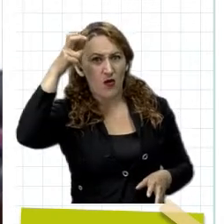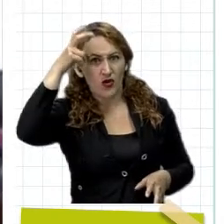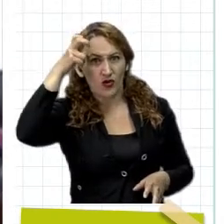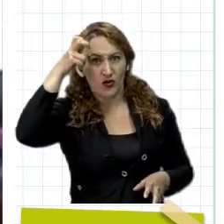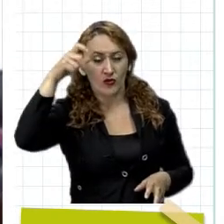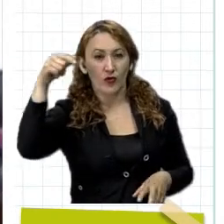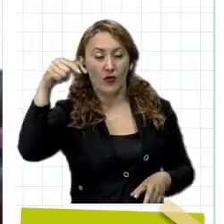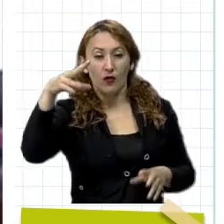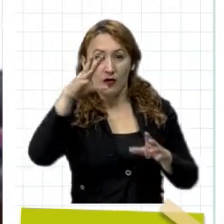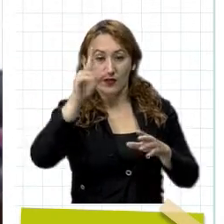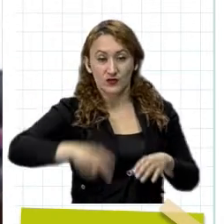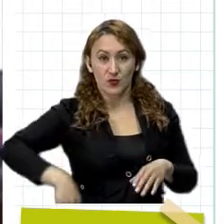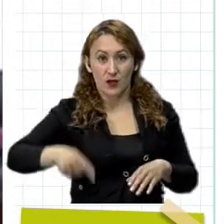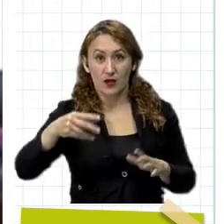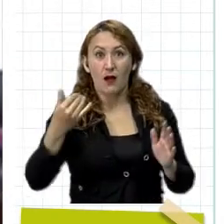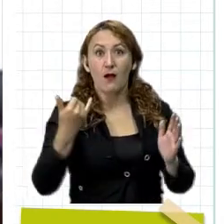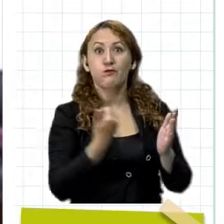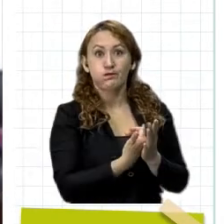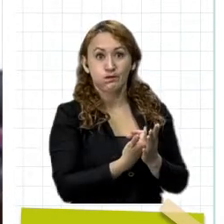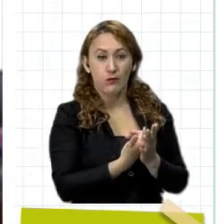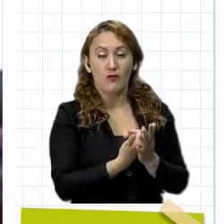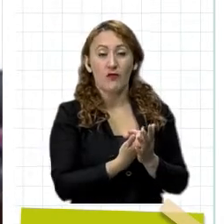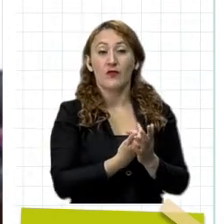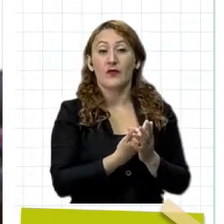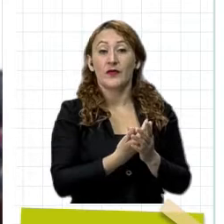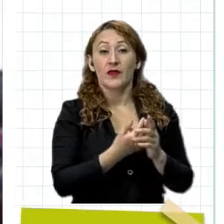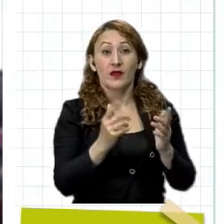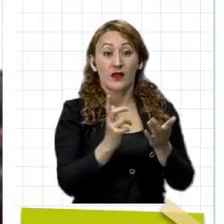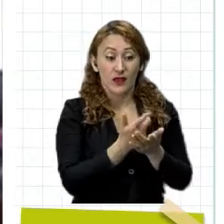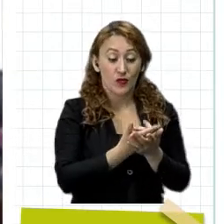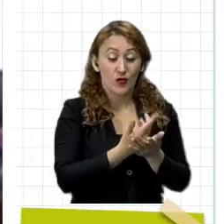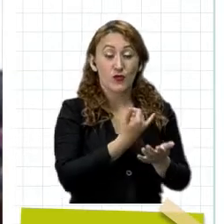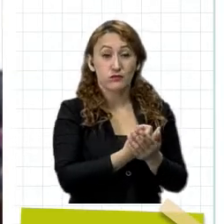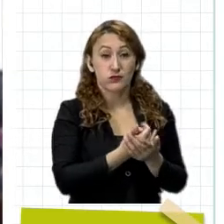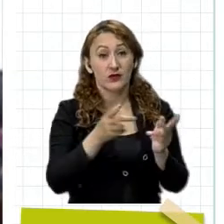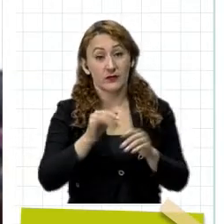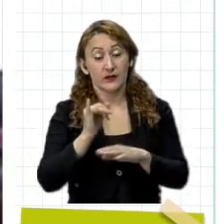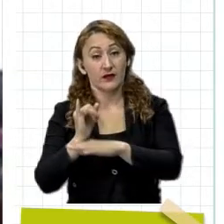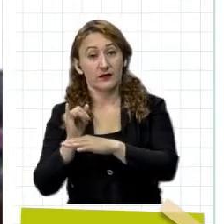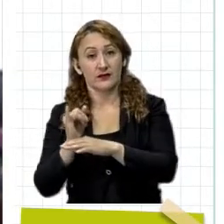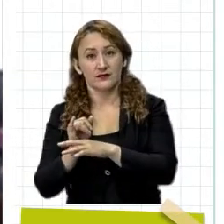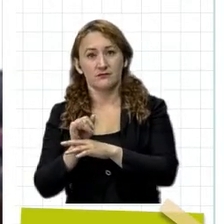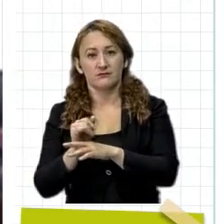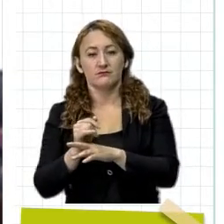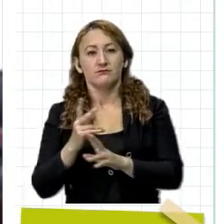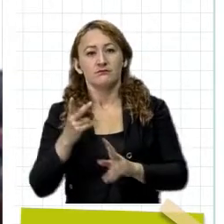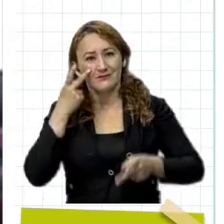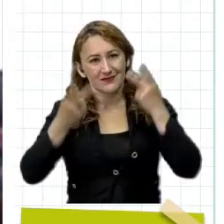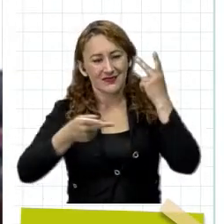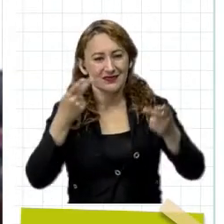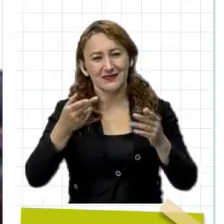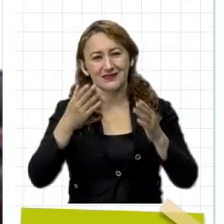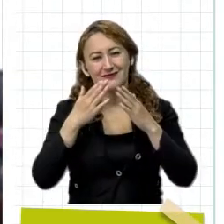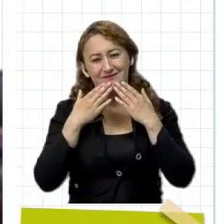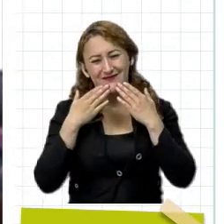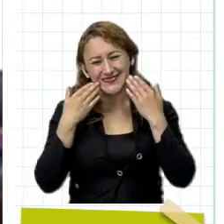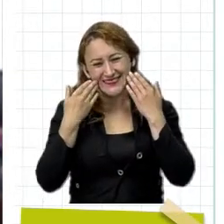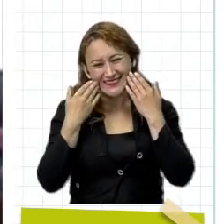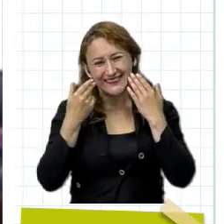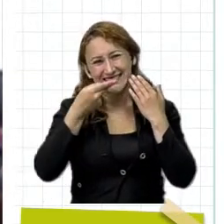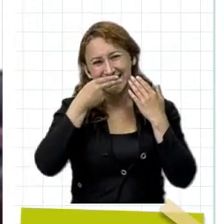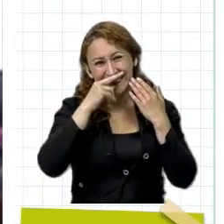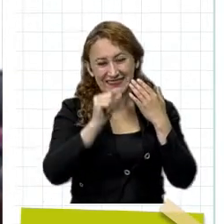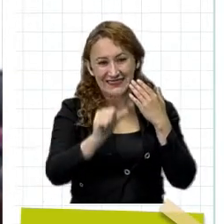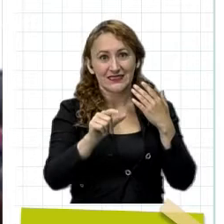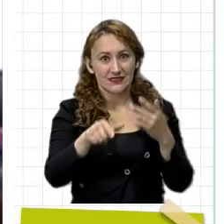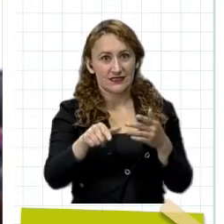las láminas de los libros y en la iglesia. Debía sonreír en las visitas cuando la niña traviesa de la casa se encaprichaba